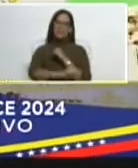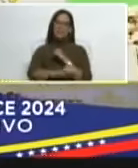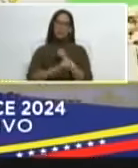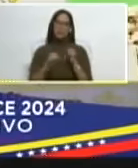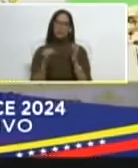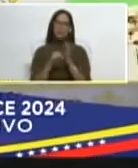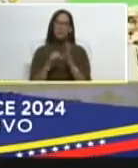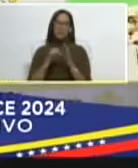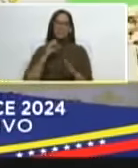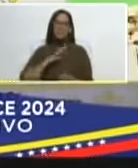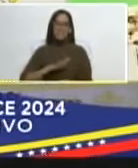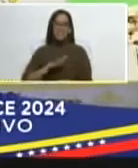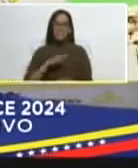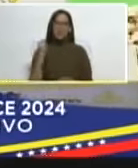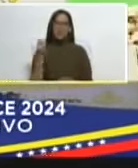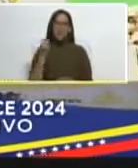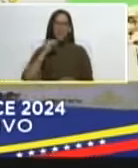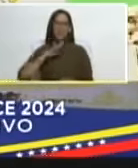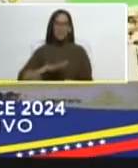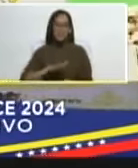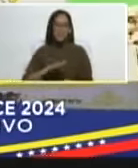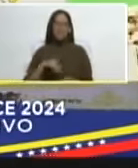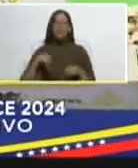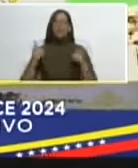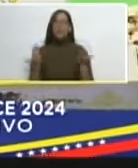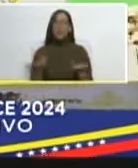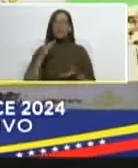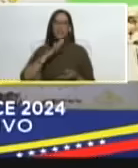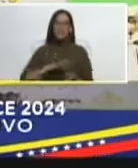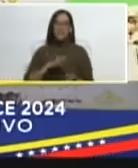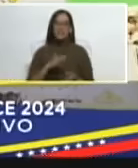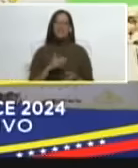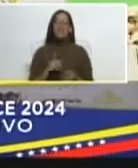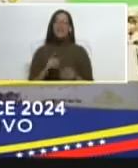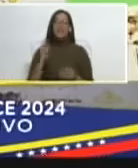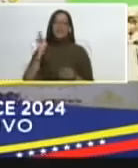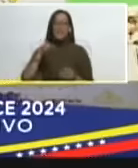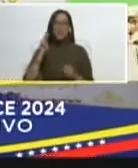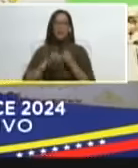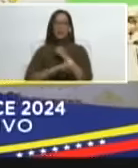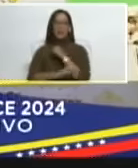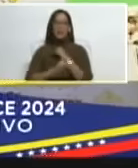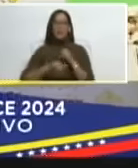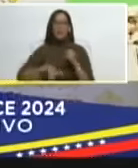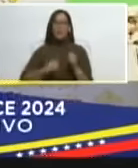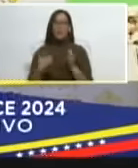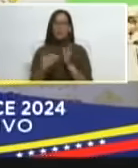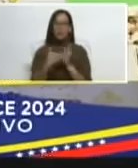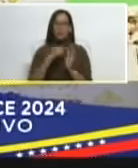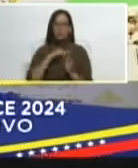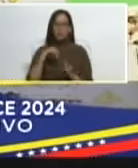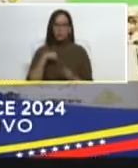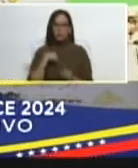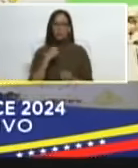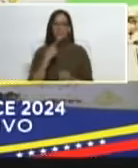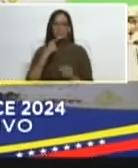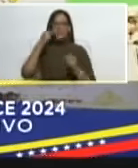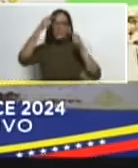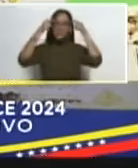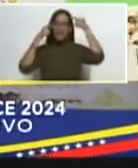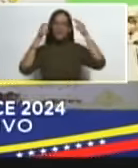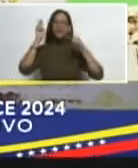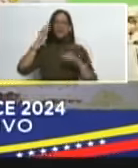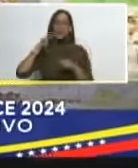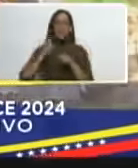donde esté, como esté, cuando esté, y que nunca la traición pueda con nosotros, Nicolás, me decía Chávez, que jamás